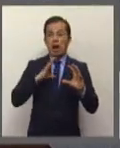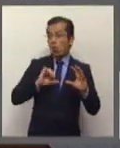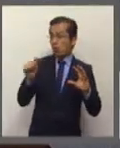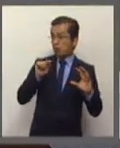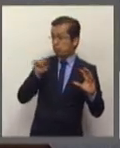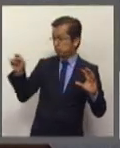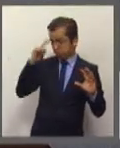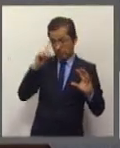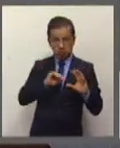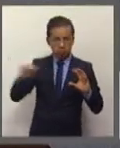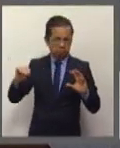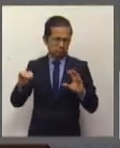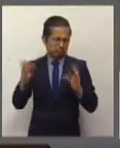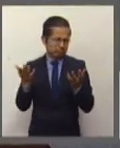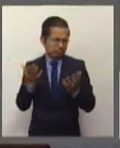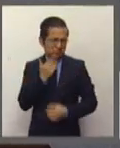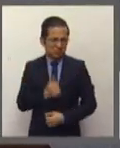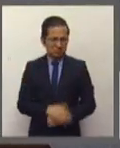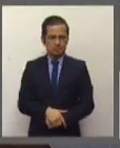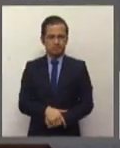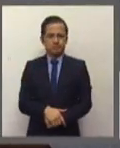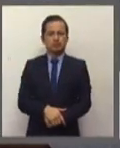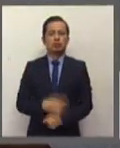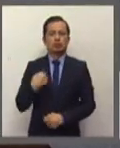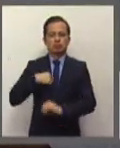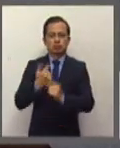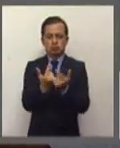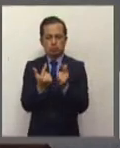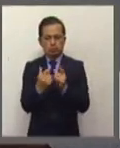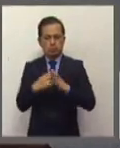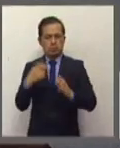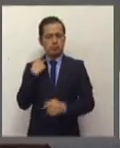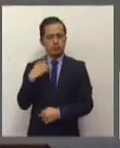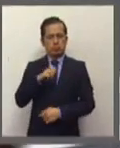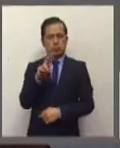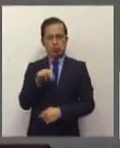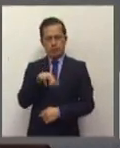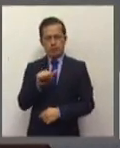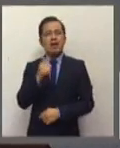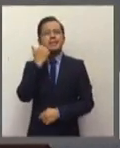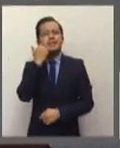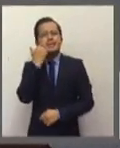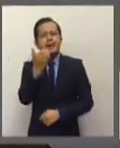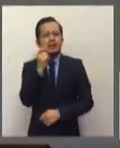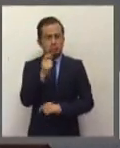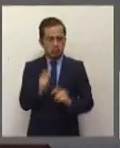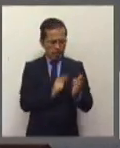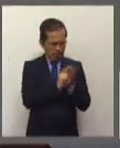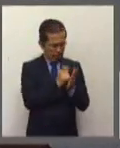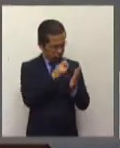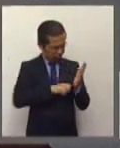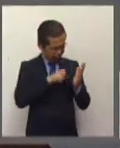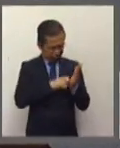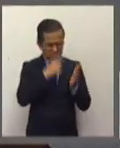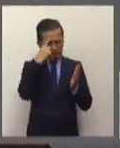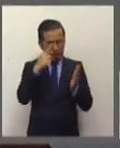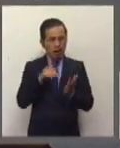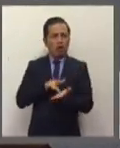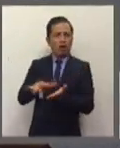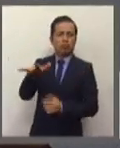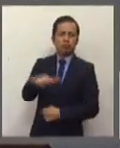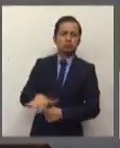Morena busca mejorar la legislación en vigor en beneficio de los ciudadanos, en el marco de las libertades democráticas y el